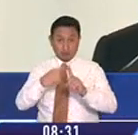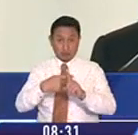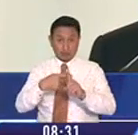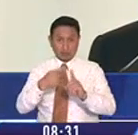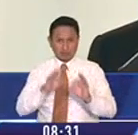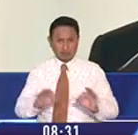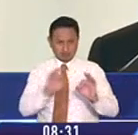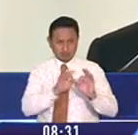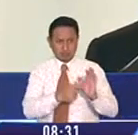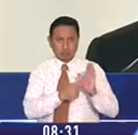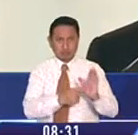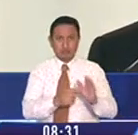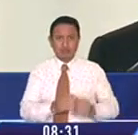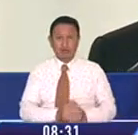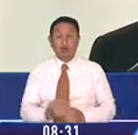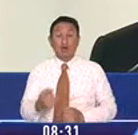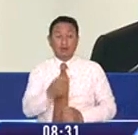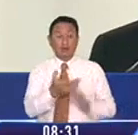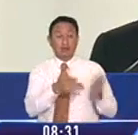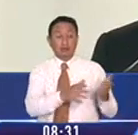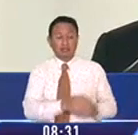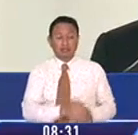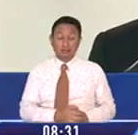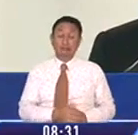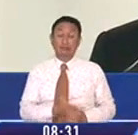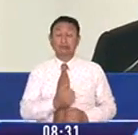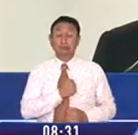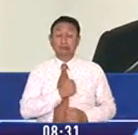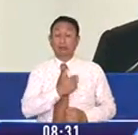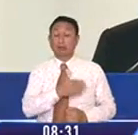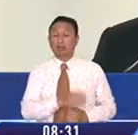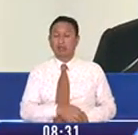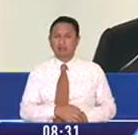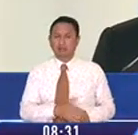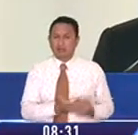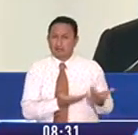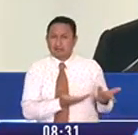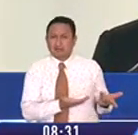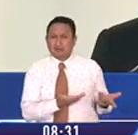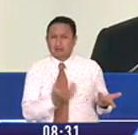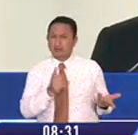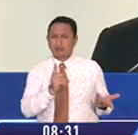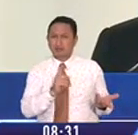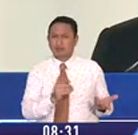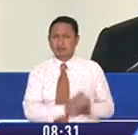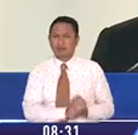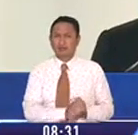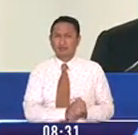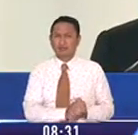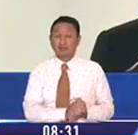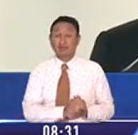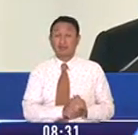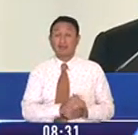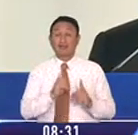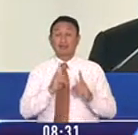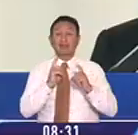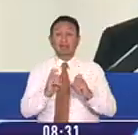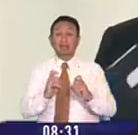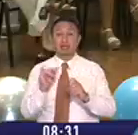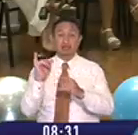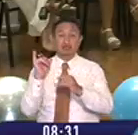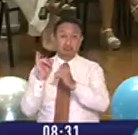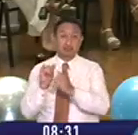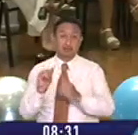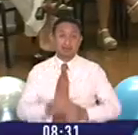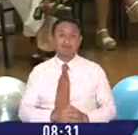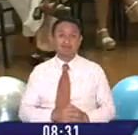eso. Y no ver morir a nuestras madres, nuestras hijas, nuestras hermanas con estos diagnósticos del cáncer ginecológico.